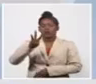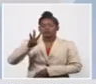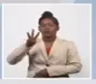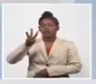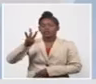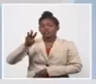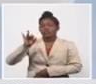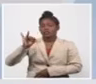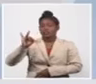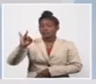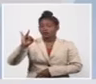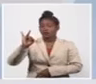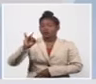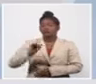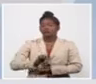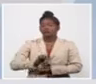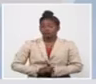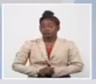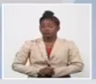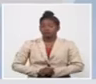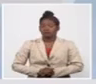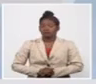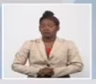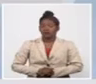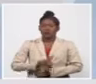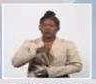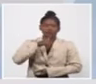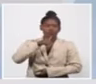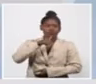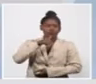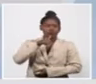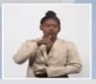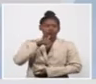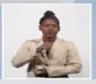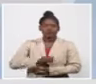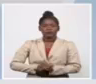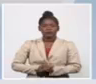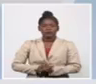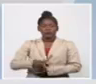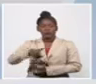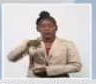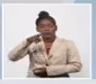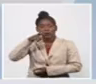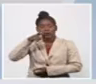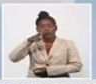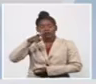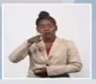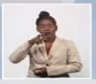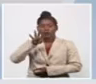3.337, estamos hablando de casos sospechosos, en vigilancia